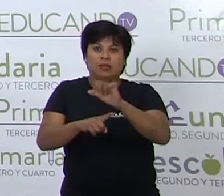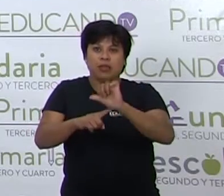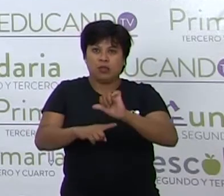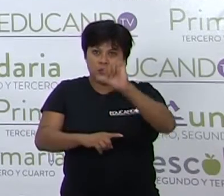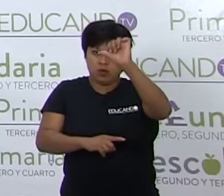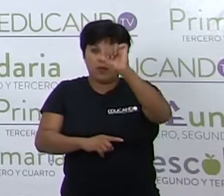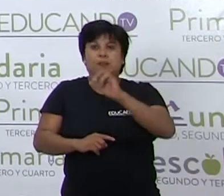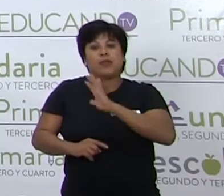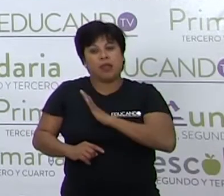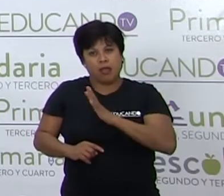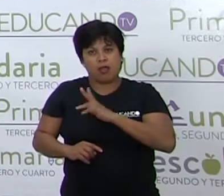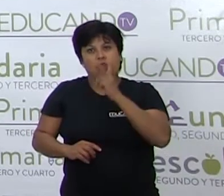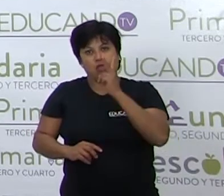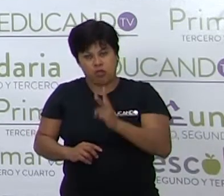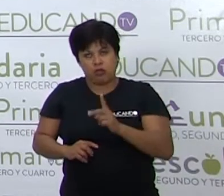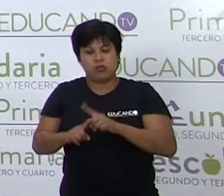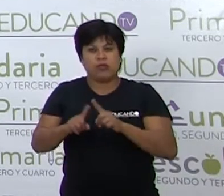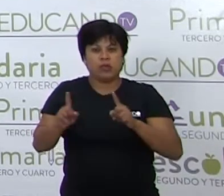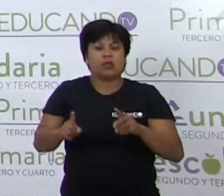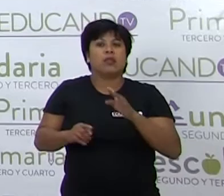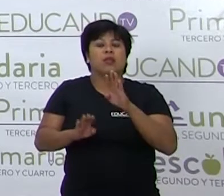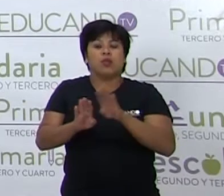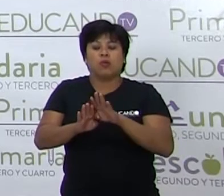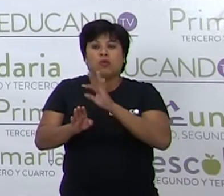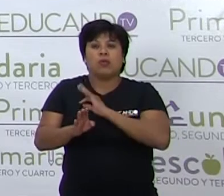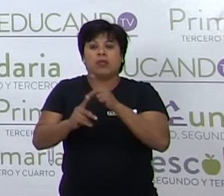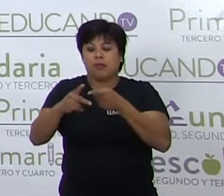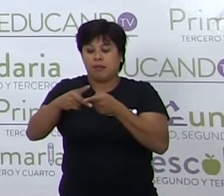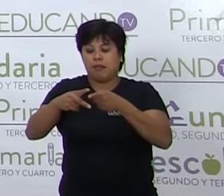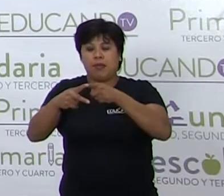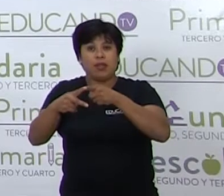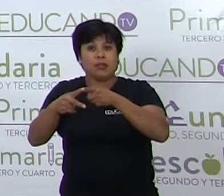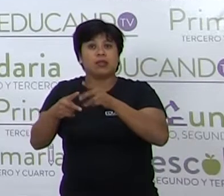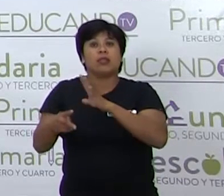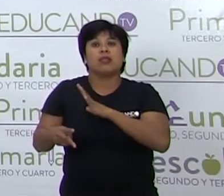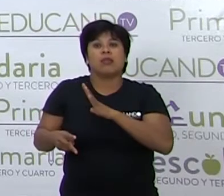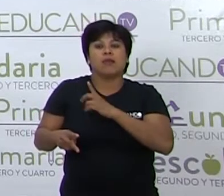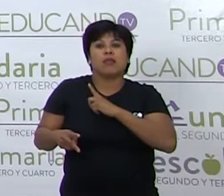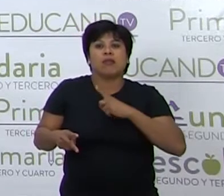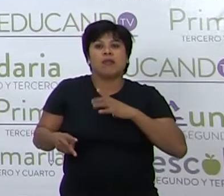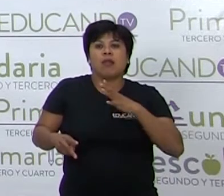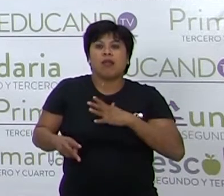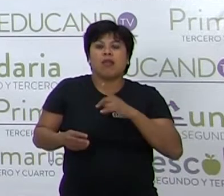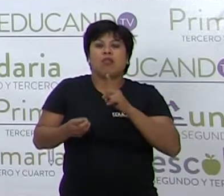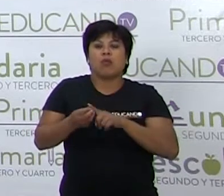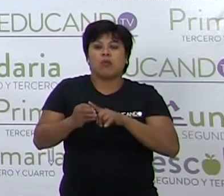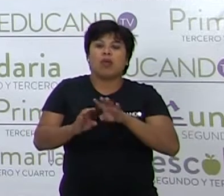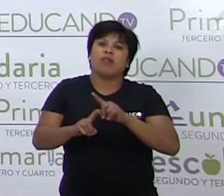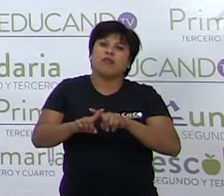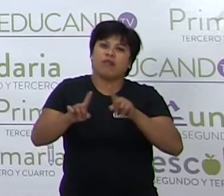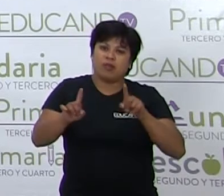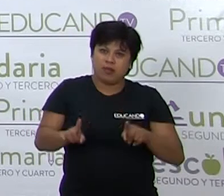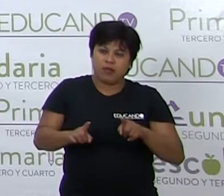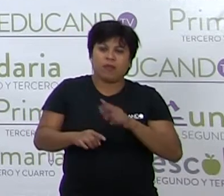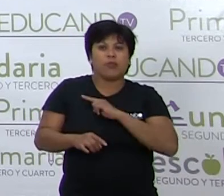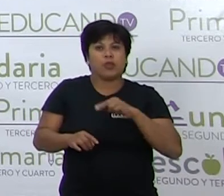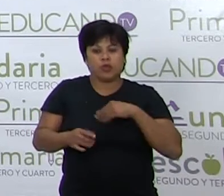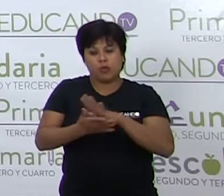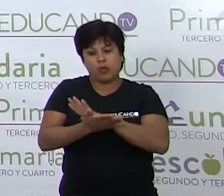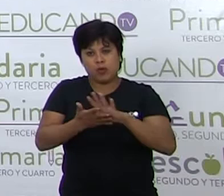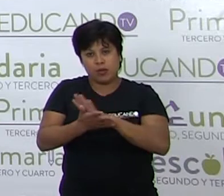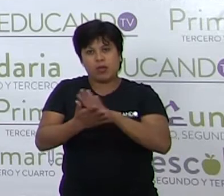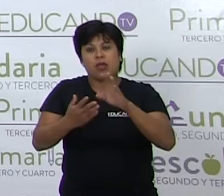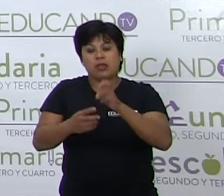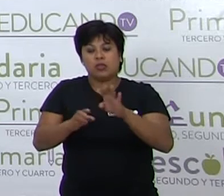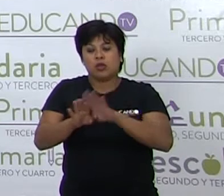alturas vamos con la siguiente parte del vértice y tiene que ir al lado opuesto voy a borrar estos puntos y vamos a trazar aquí